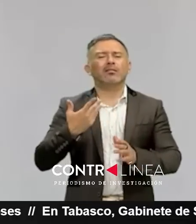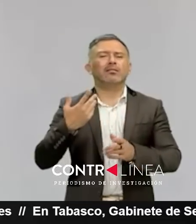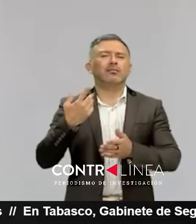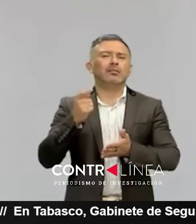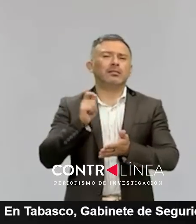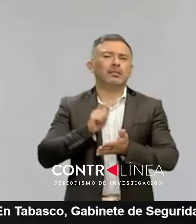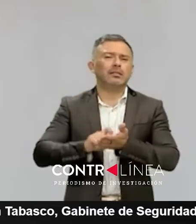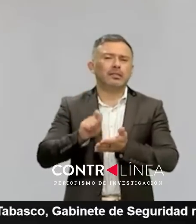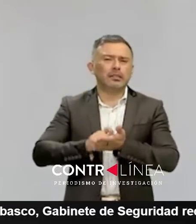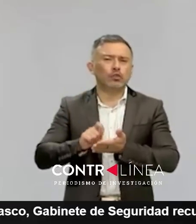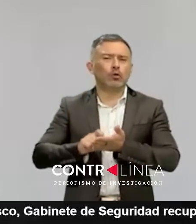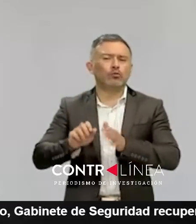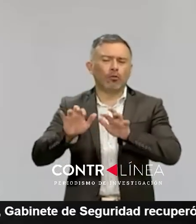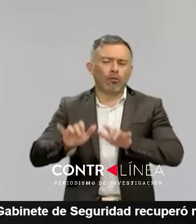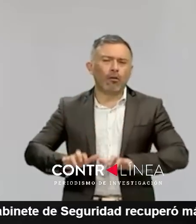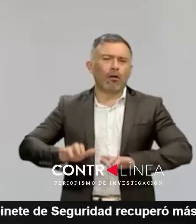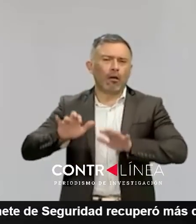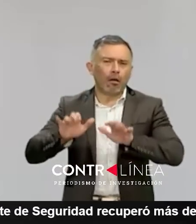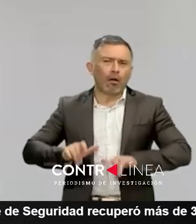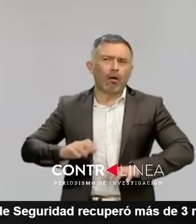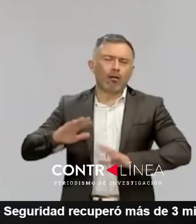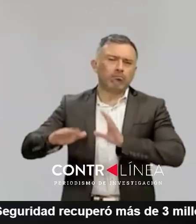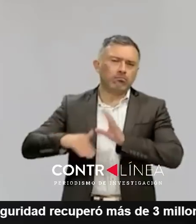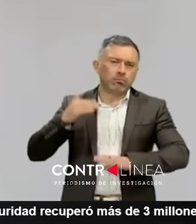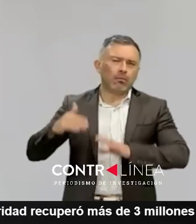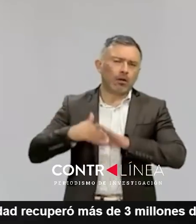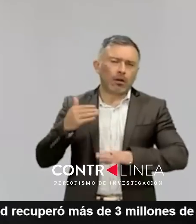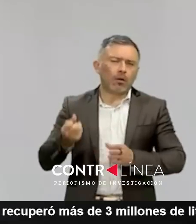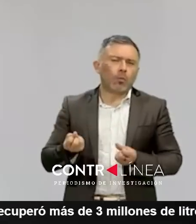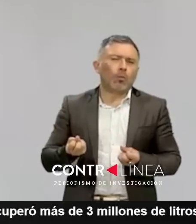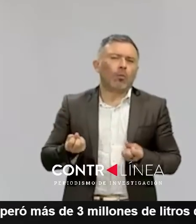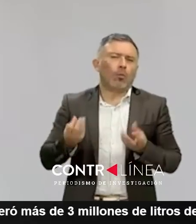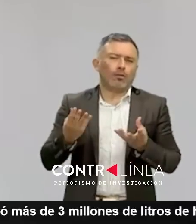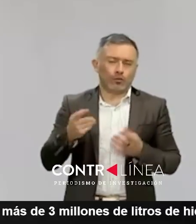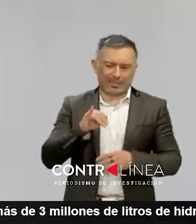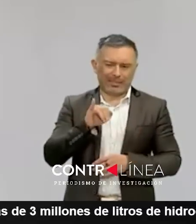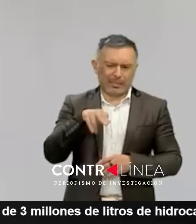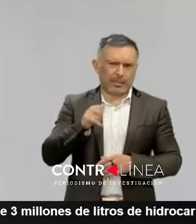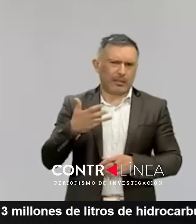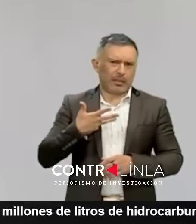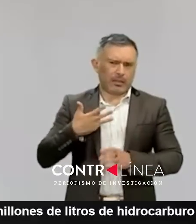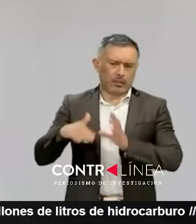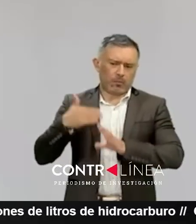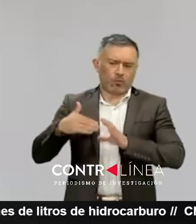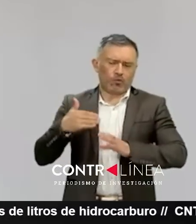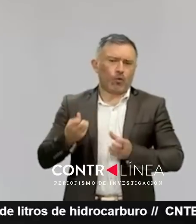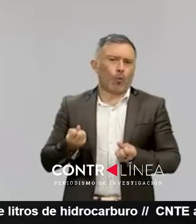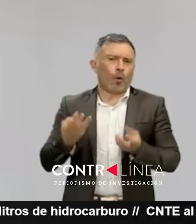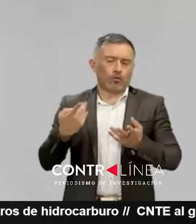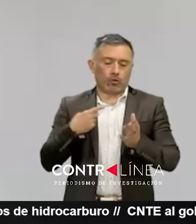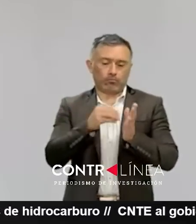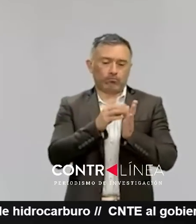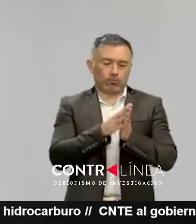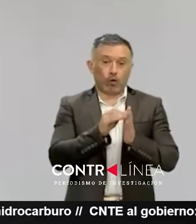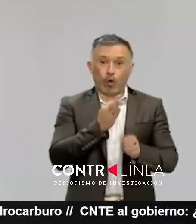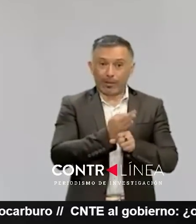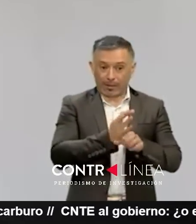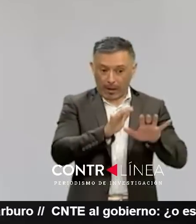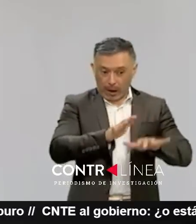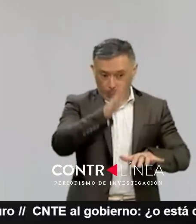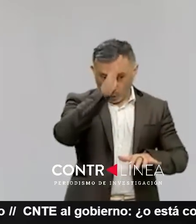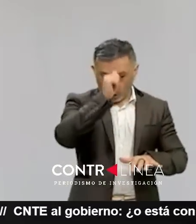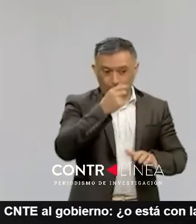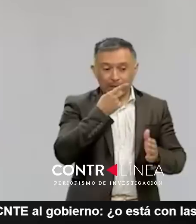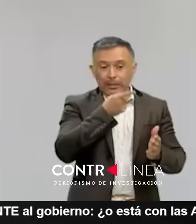de deslinde que se han recibido hasta este momento en el instituto, ya que el acuerdo marca solamente 5 y hasta